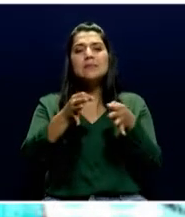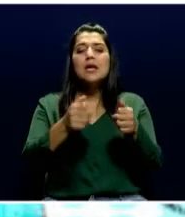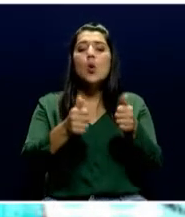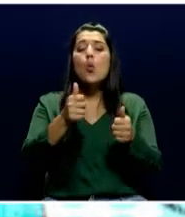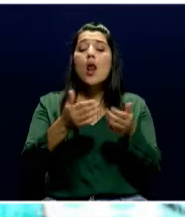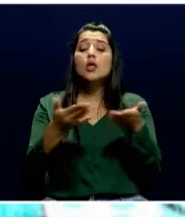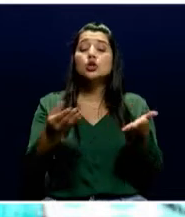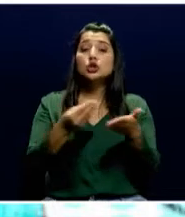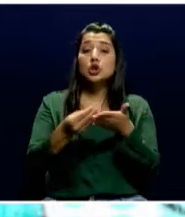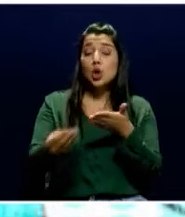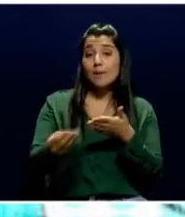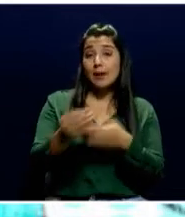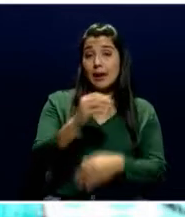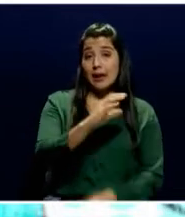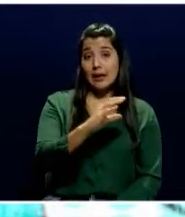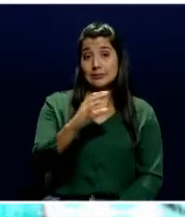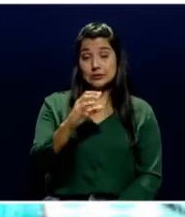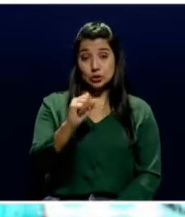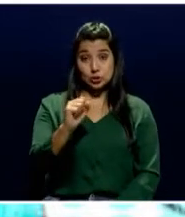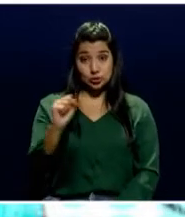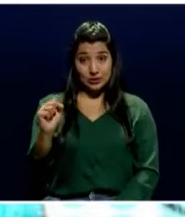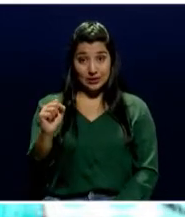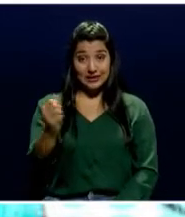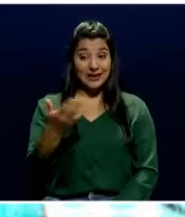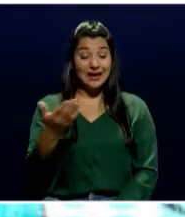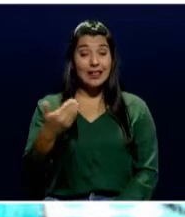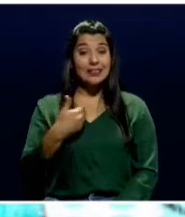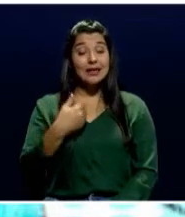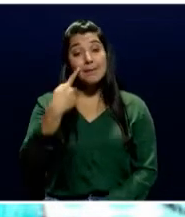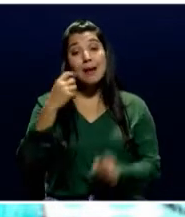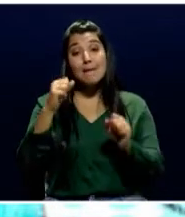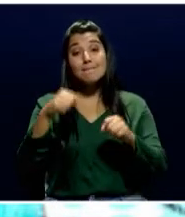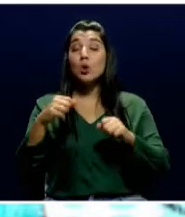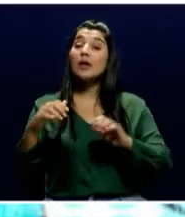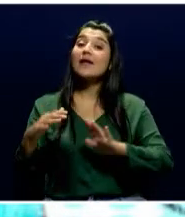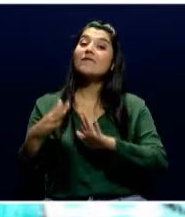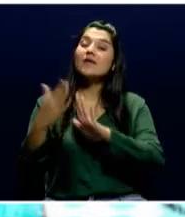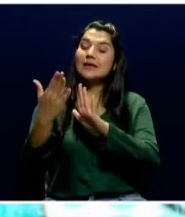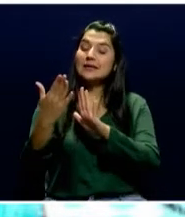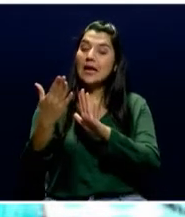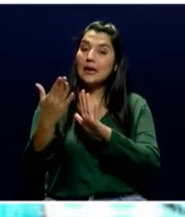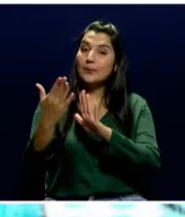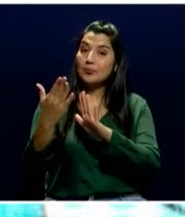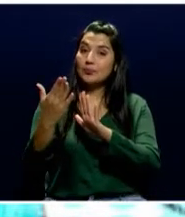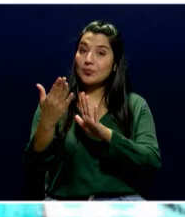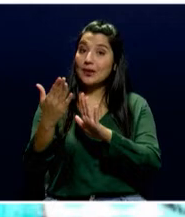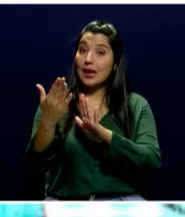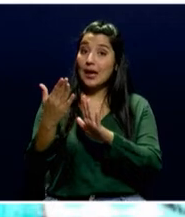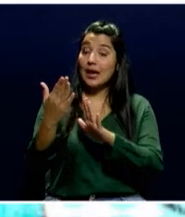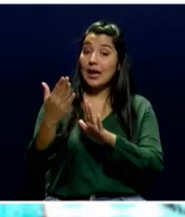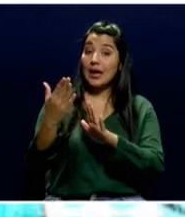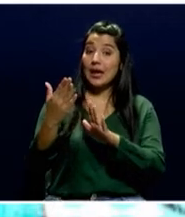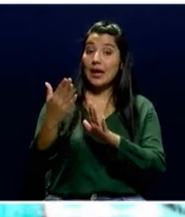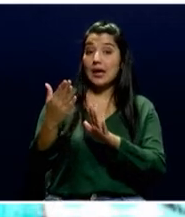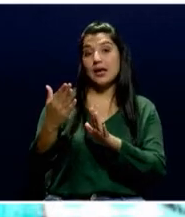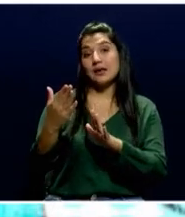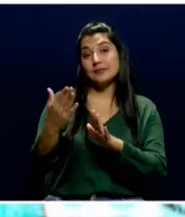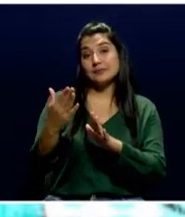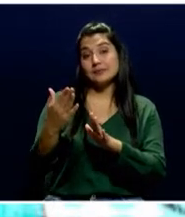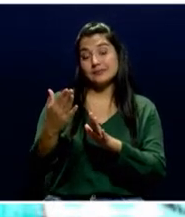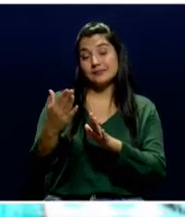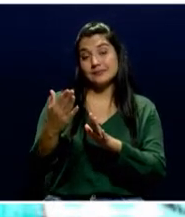Caja Costarricense del Seguro Social tiene para enfrentar la epidemia. ¿Qué recursos